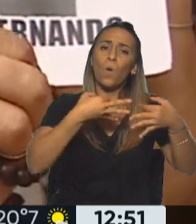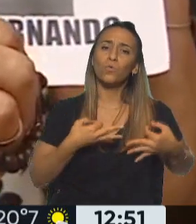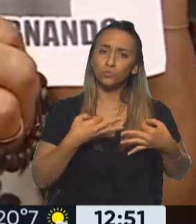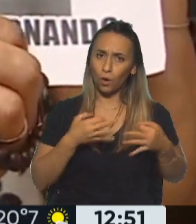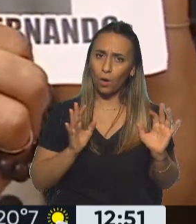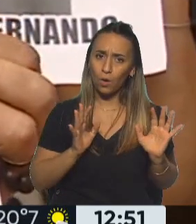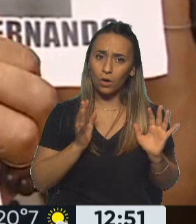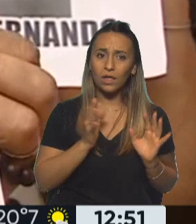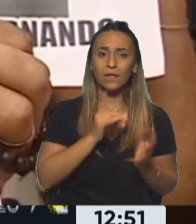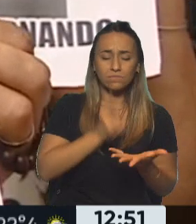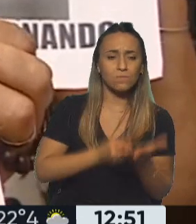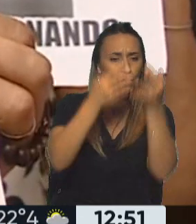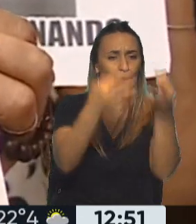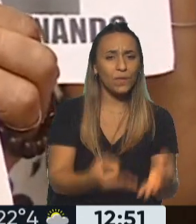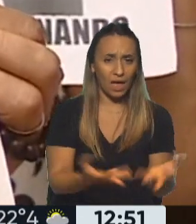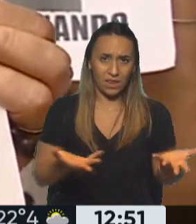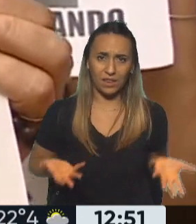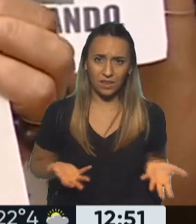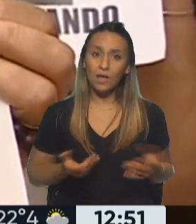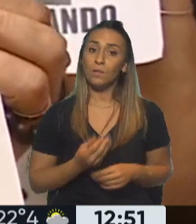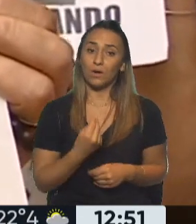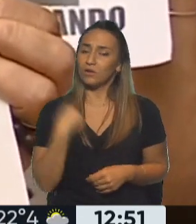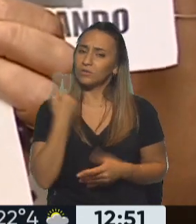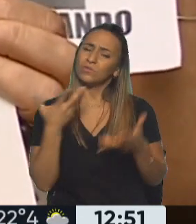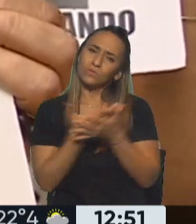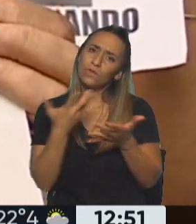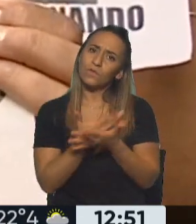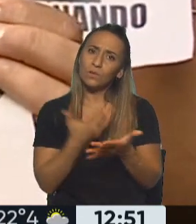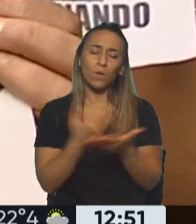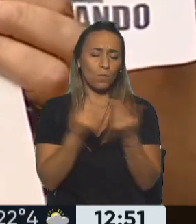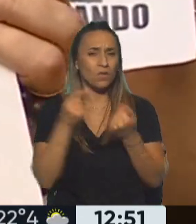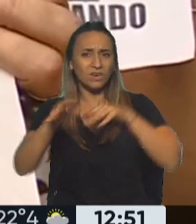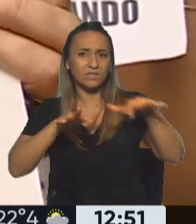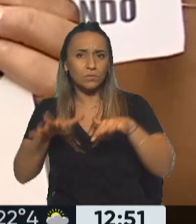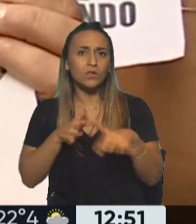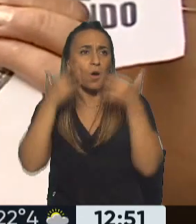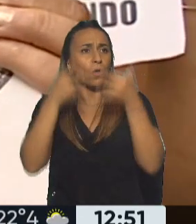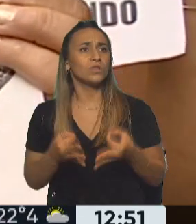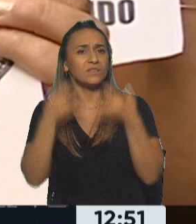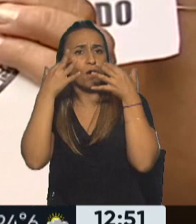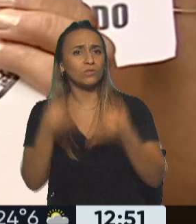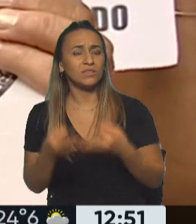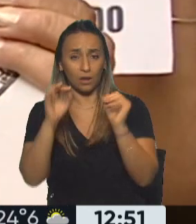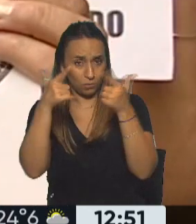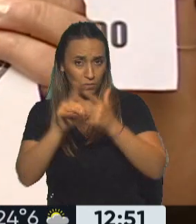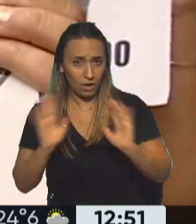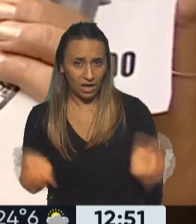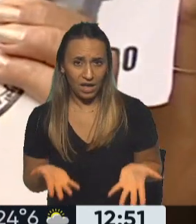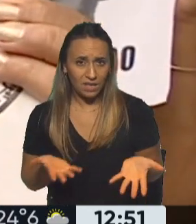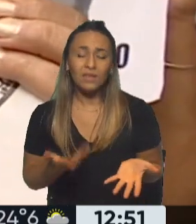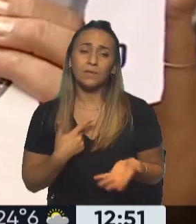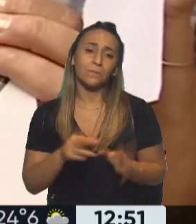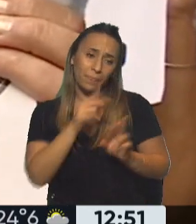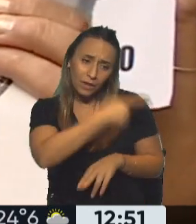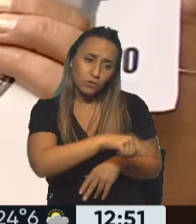hacer una vez en la vida, porque venimos como argentinos padeciendo muchas injusticias y es hora quizás de que muestren de que las cosas